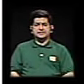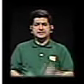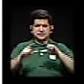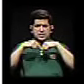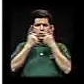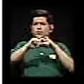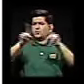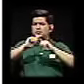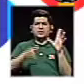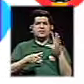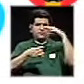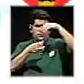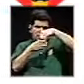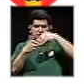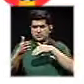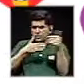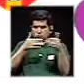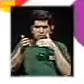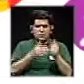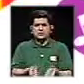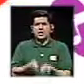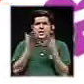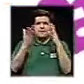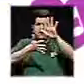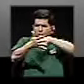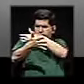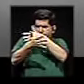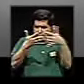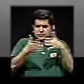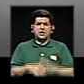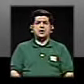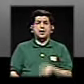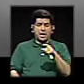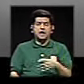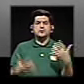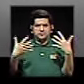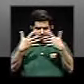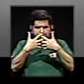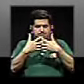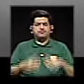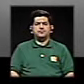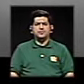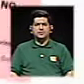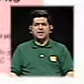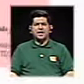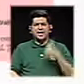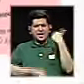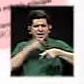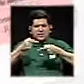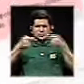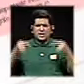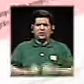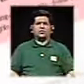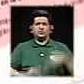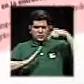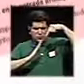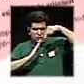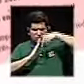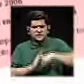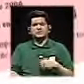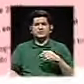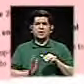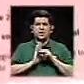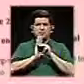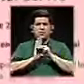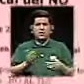sectores muy diversos que a pesar de sus numerosas agendas coincidían en la lucha contra la profundización del modelo económico neoliberal